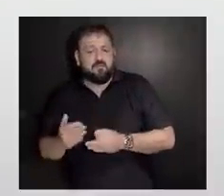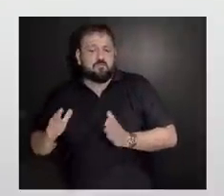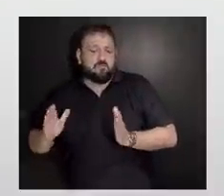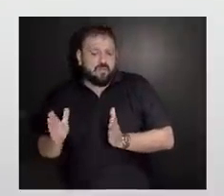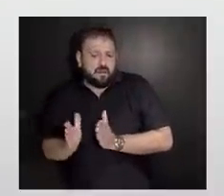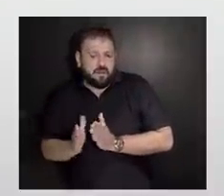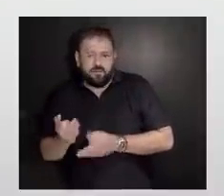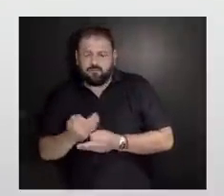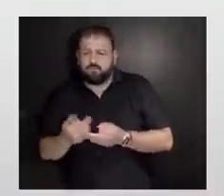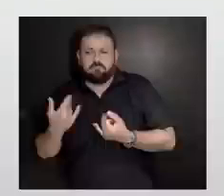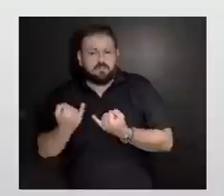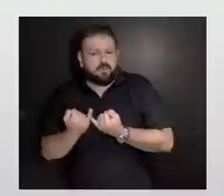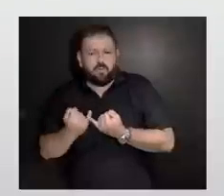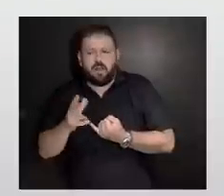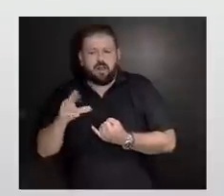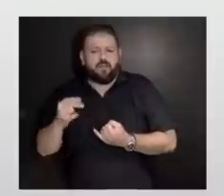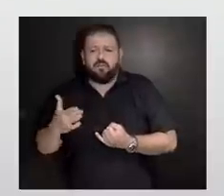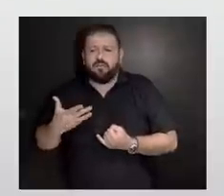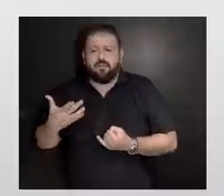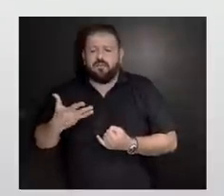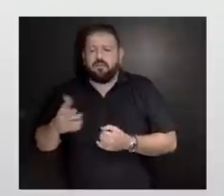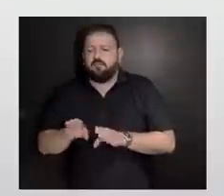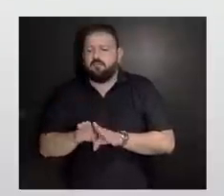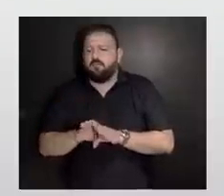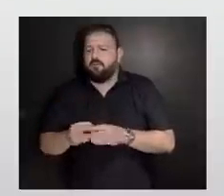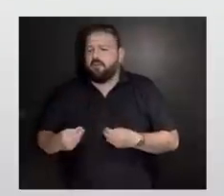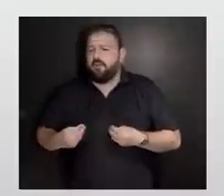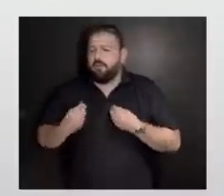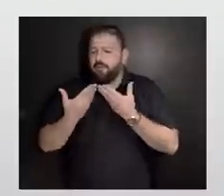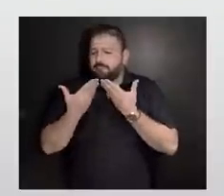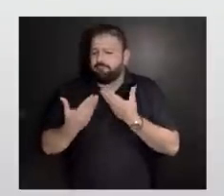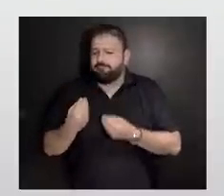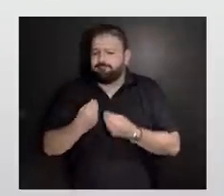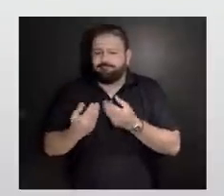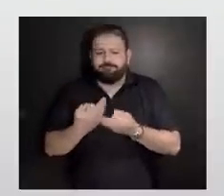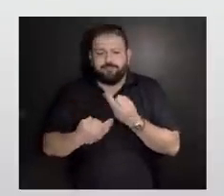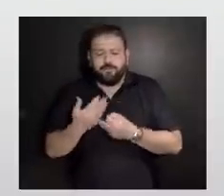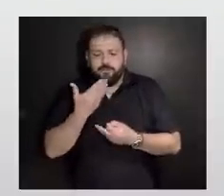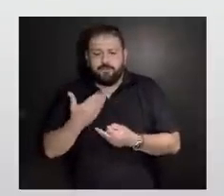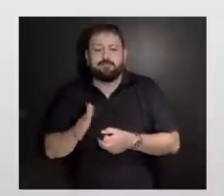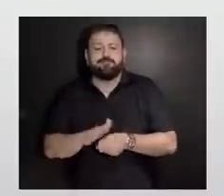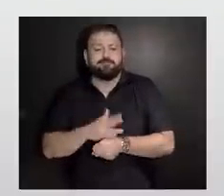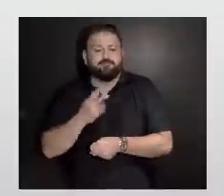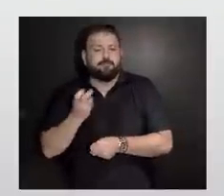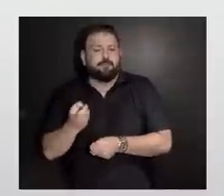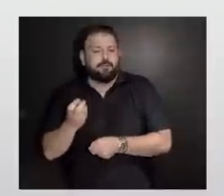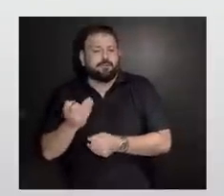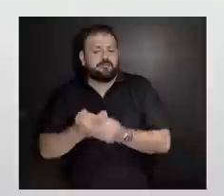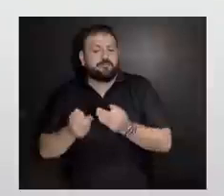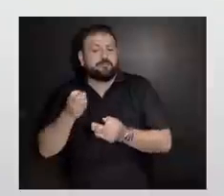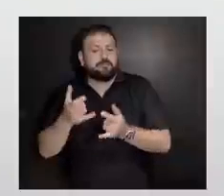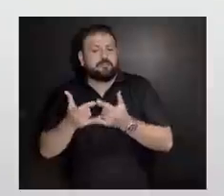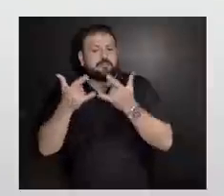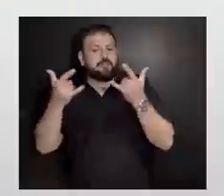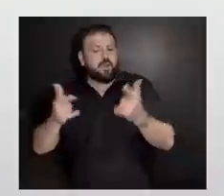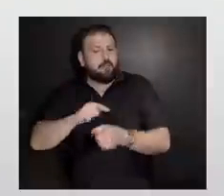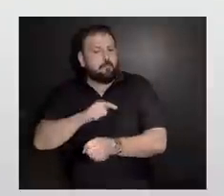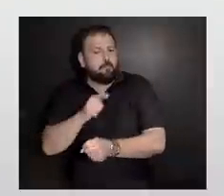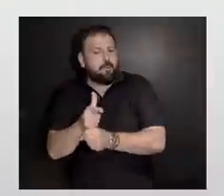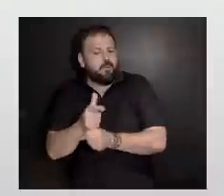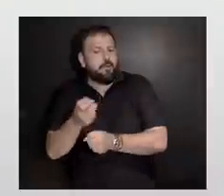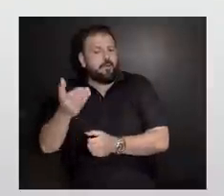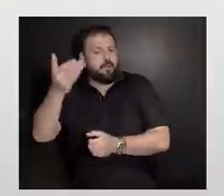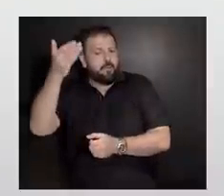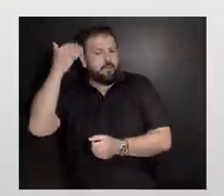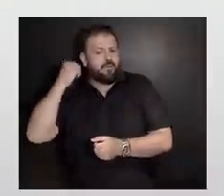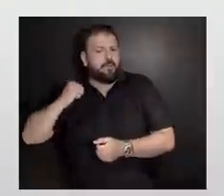personas que tenían una vida muy prolongada, ¿no? Entonces estos fueron como los primeros, o la primera historia de esta enfermedad, que pues hoy